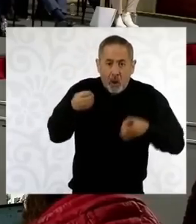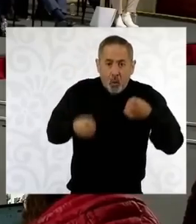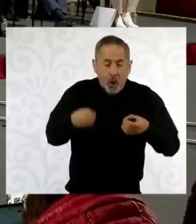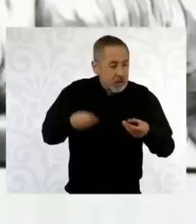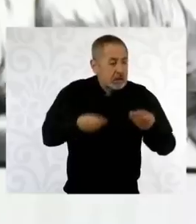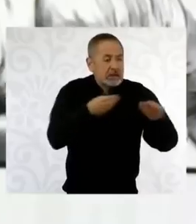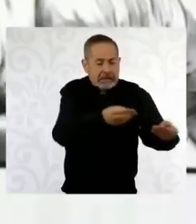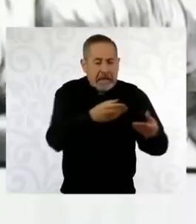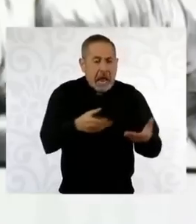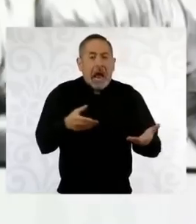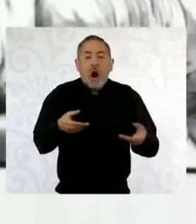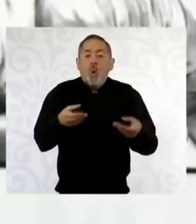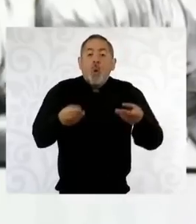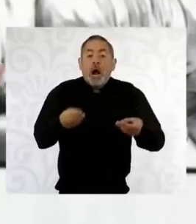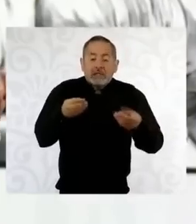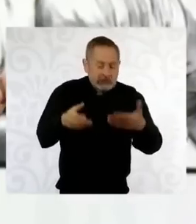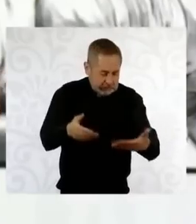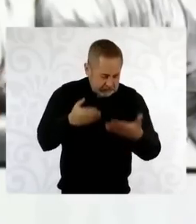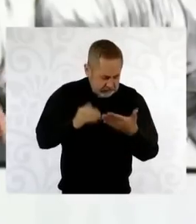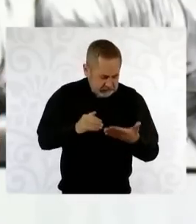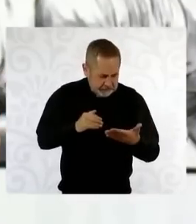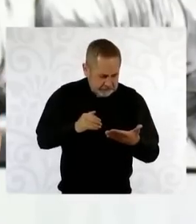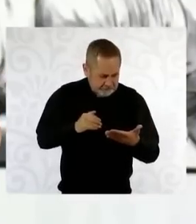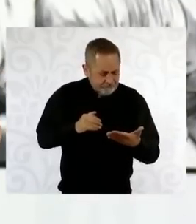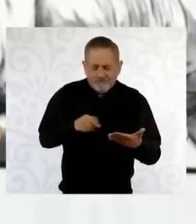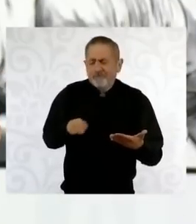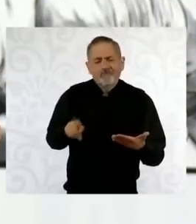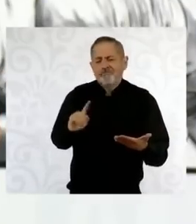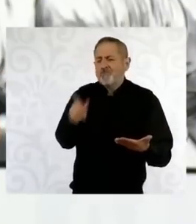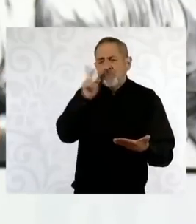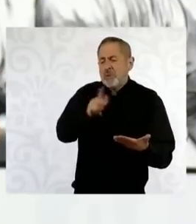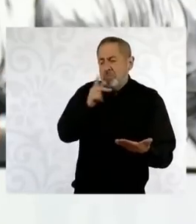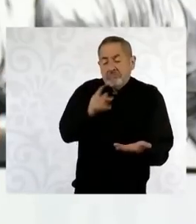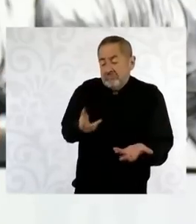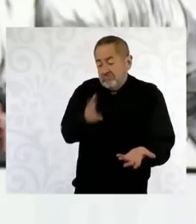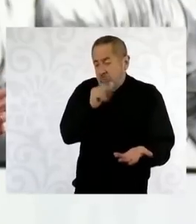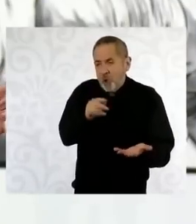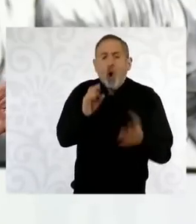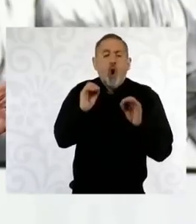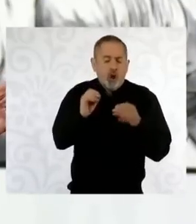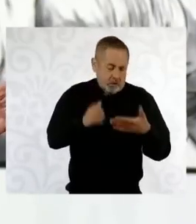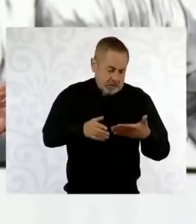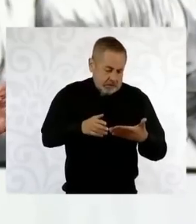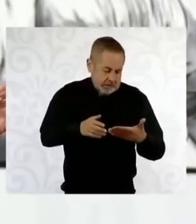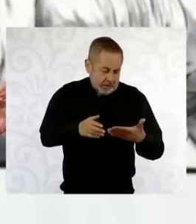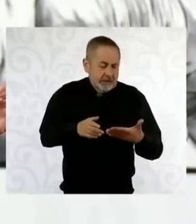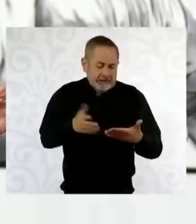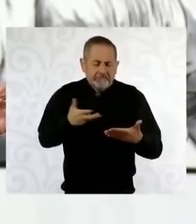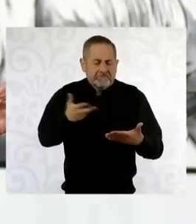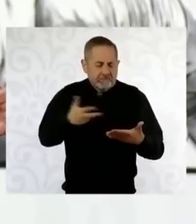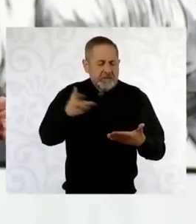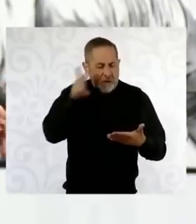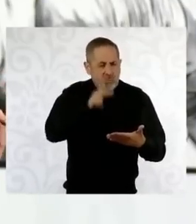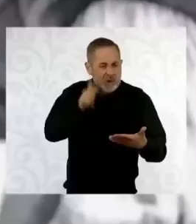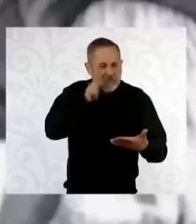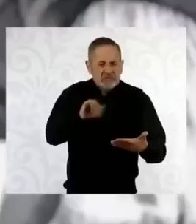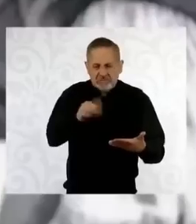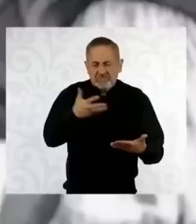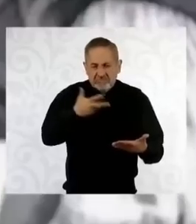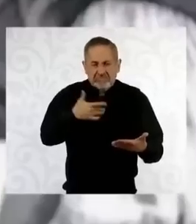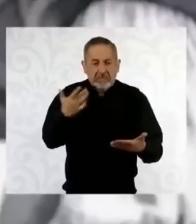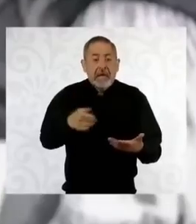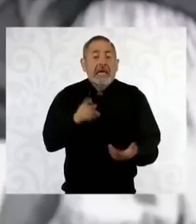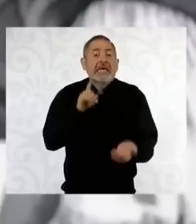juez determine si se hace una orden de aprehensión o no. Eso depende del